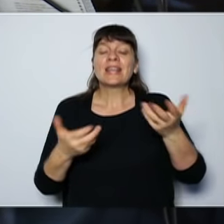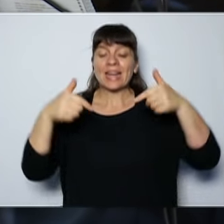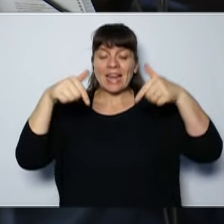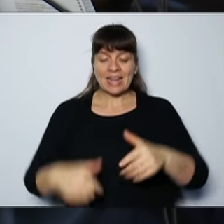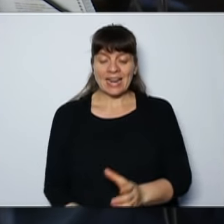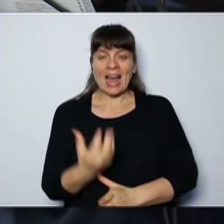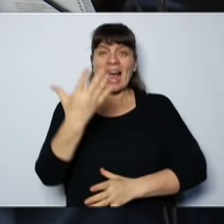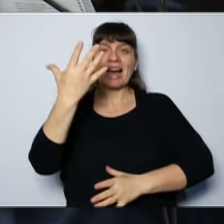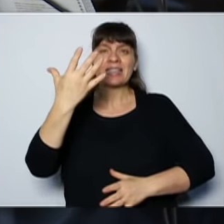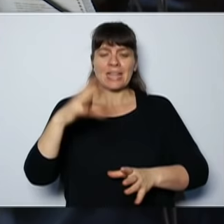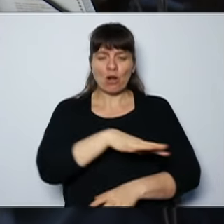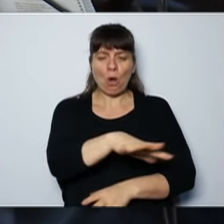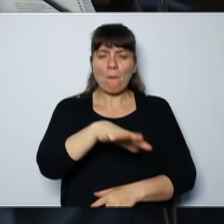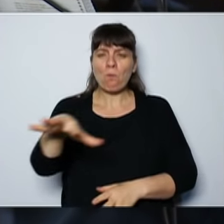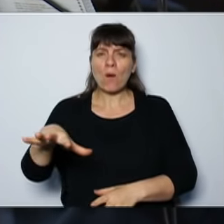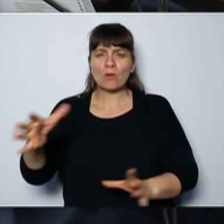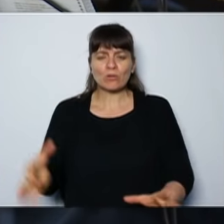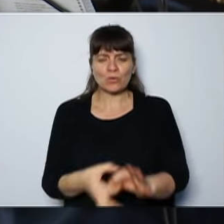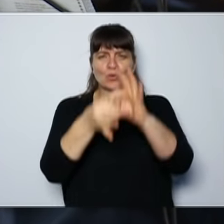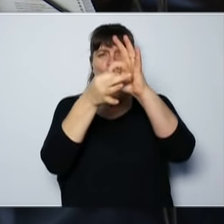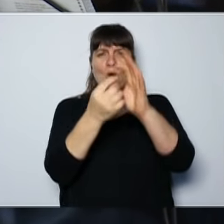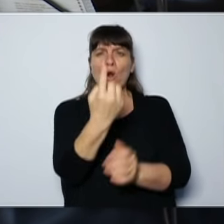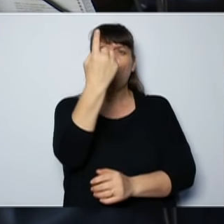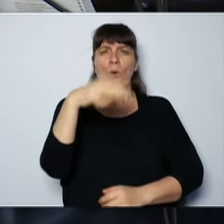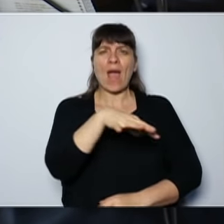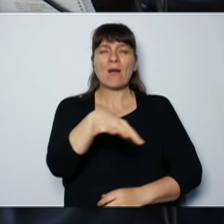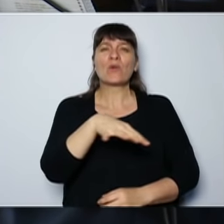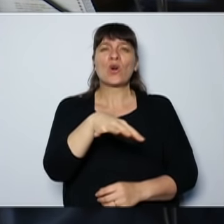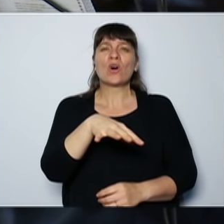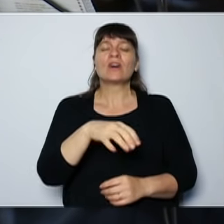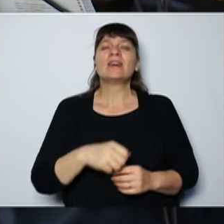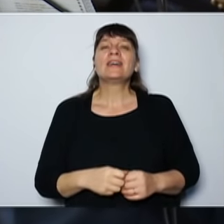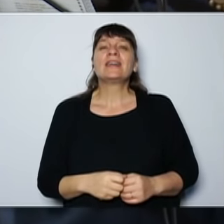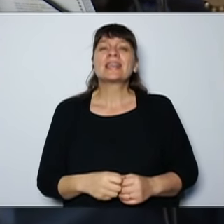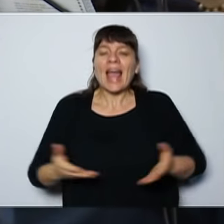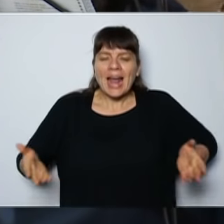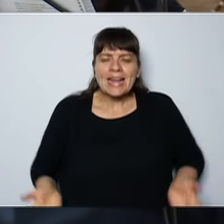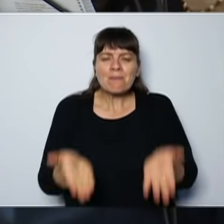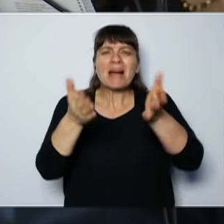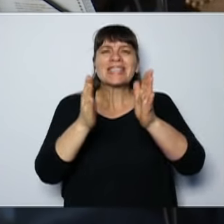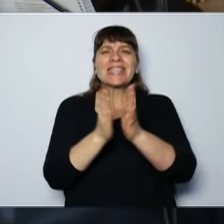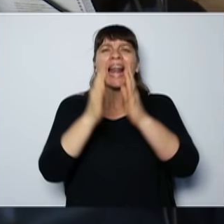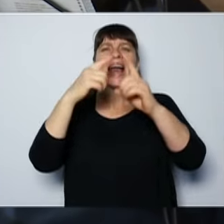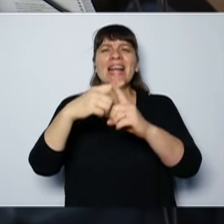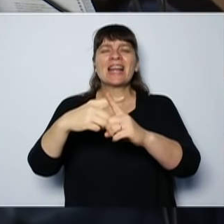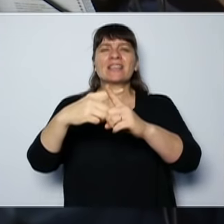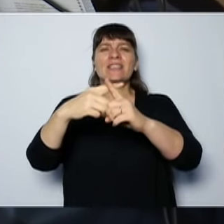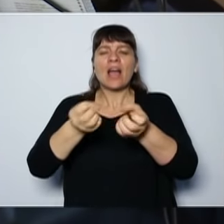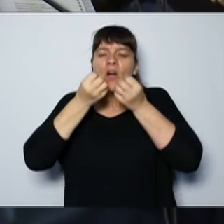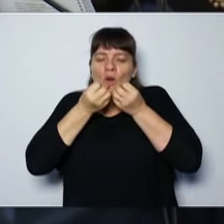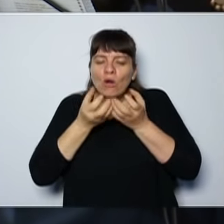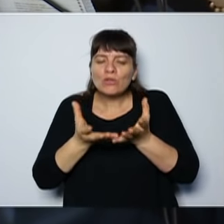que hiciste de los pueblos un solo pueblo, que animas a